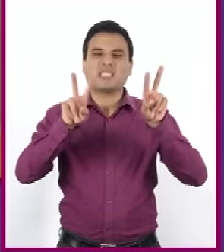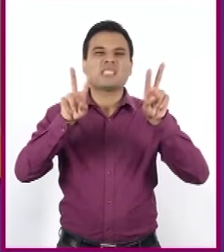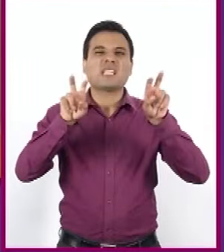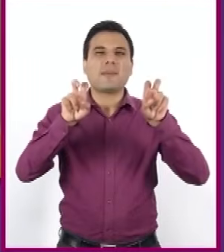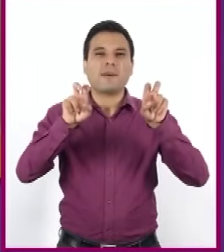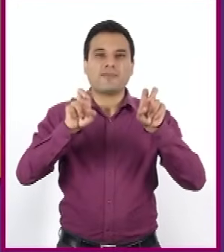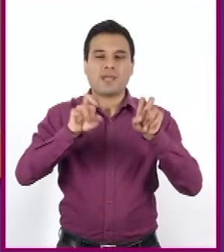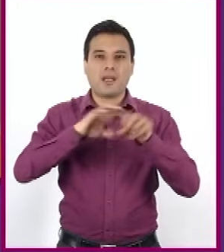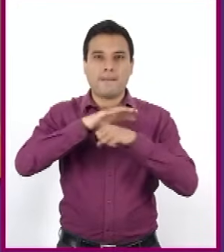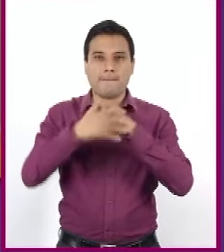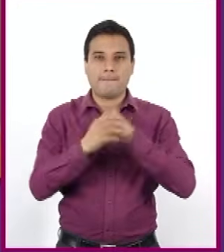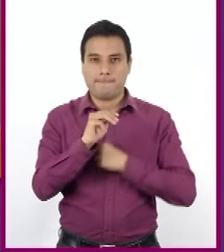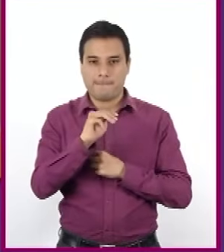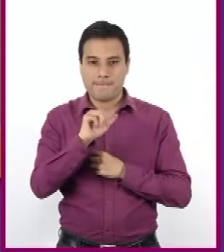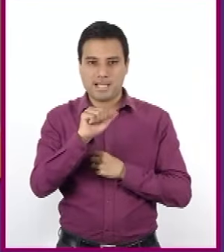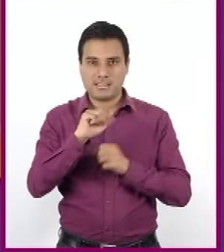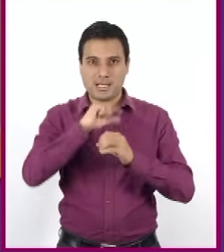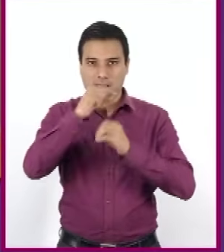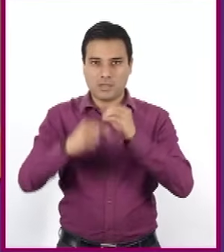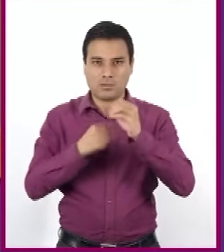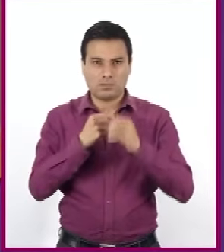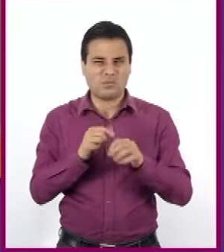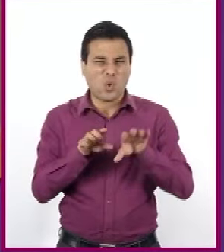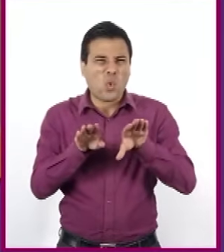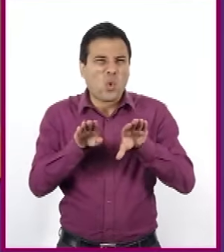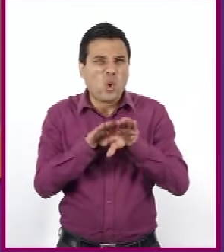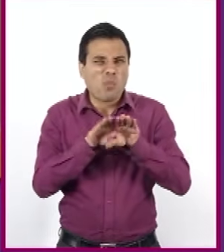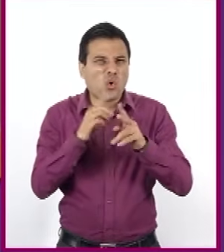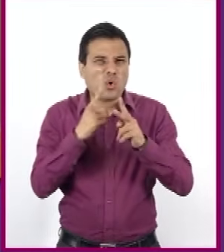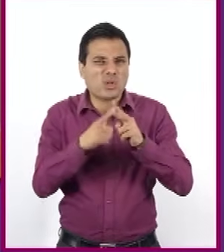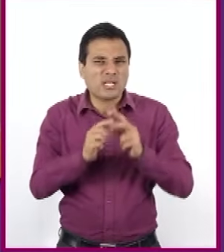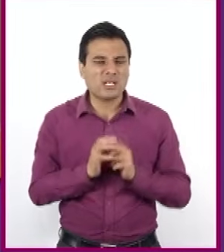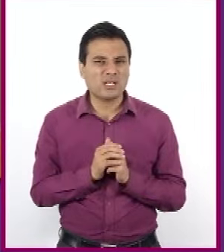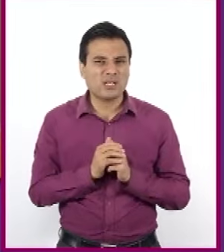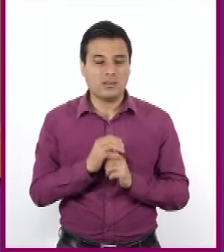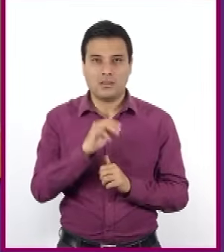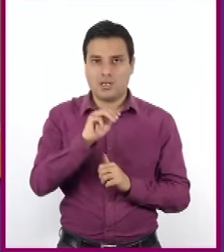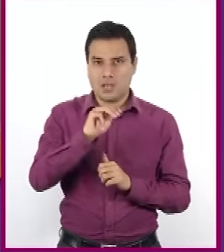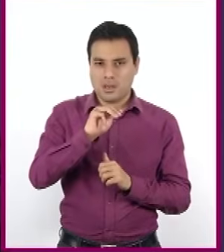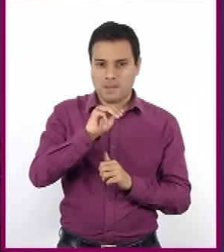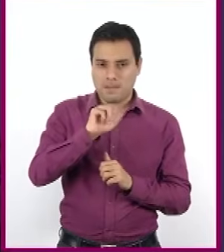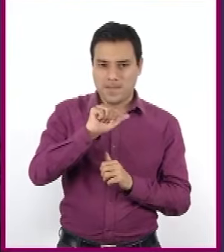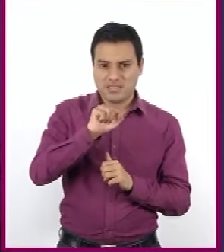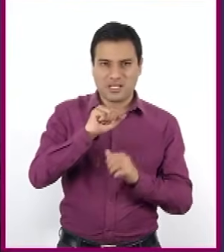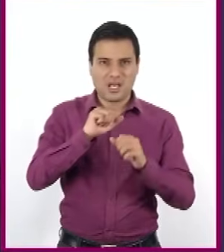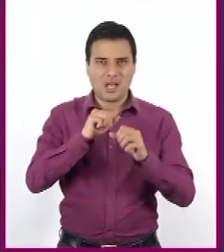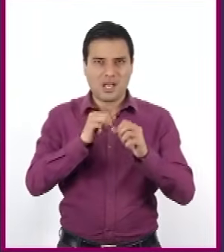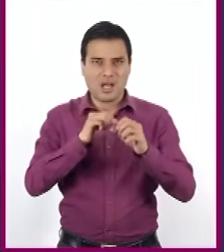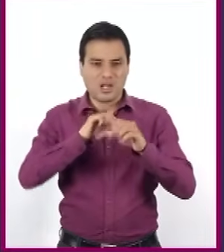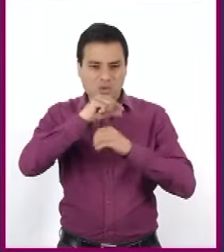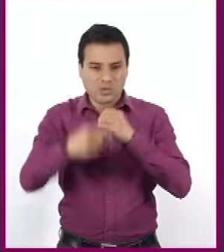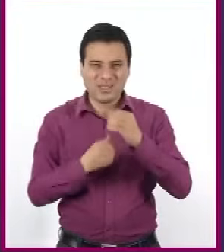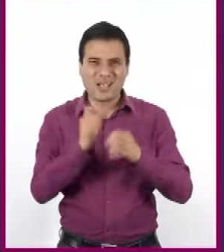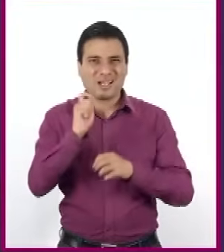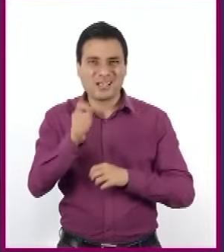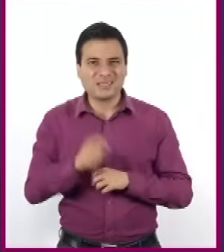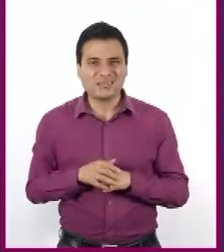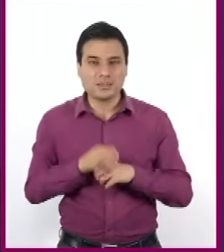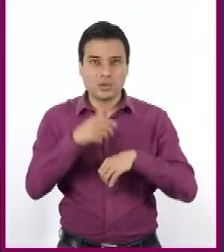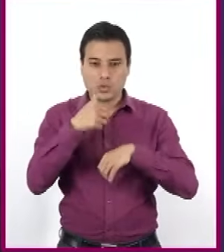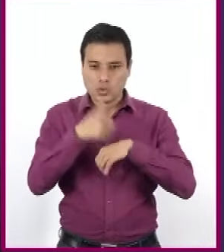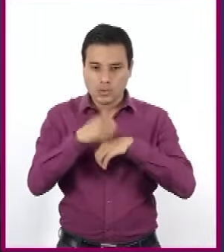¿Cómo podemos medir la masa de los átomos? ¿Qué es la masa atómica y el número atómico? Estos dos